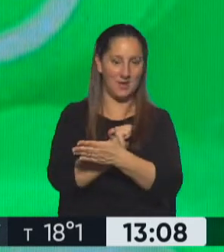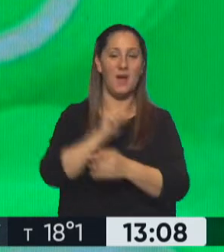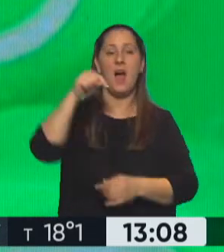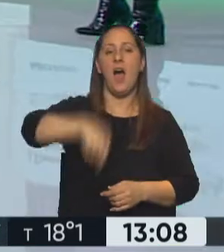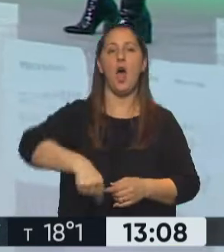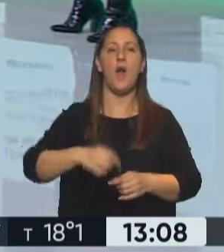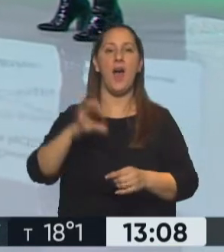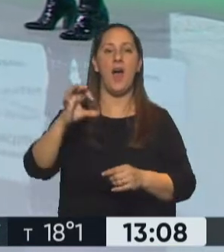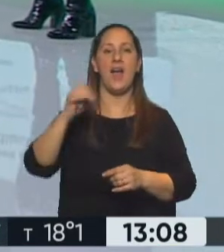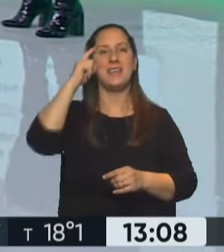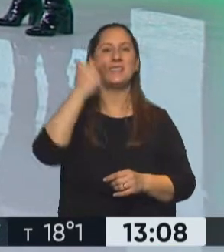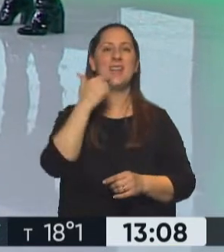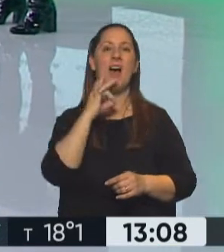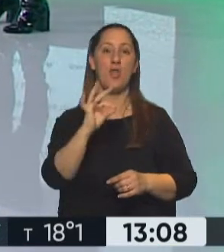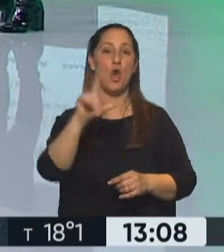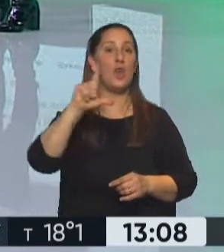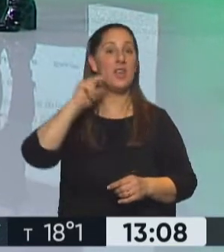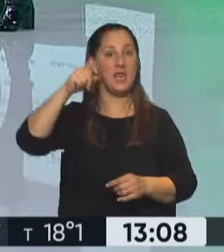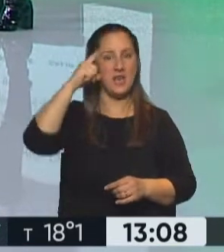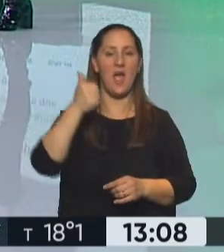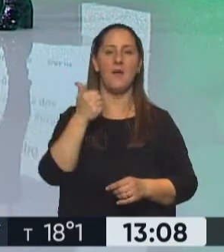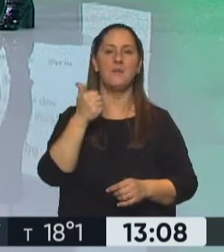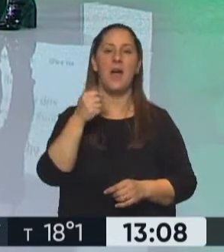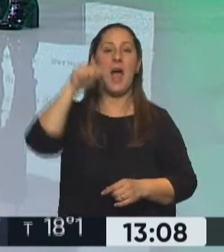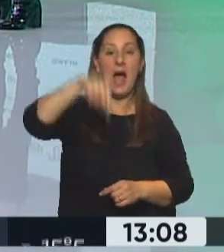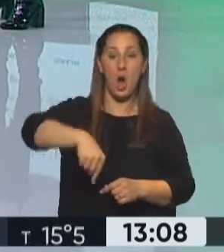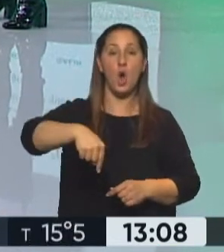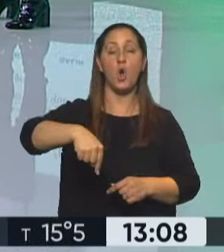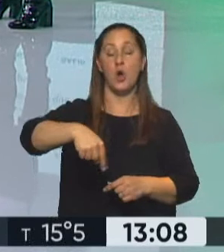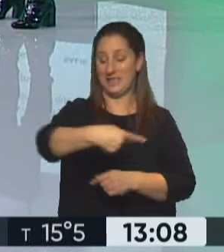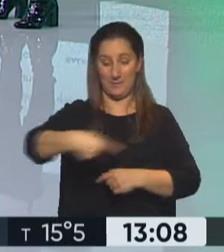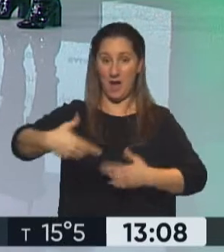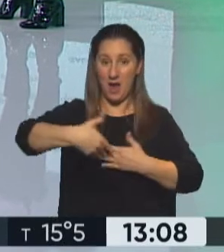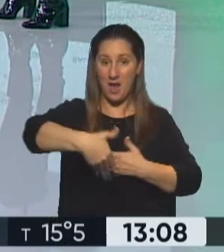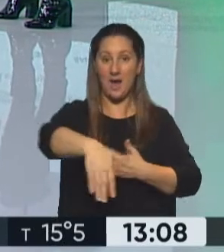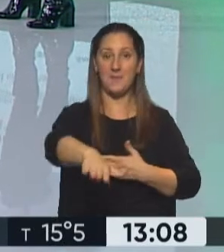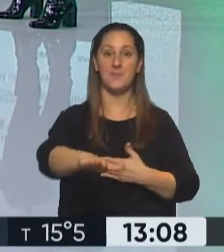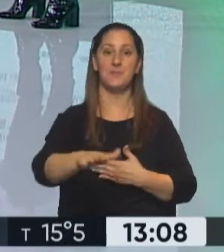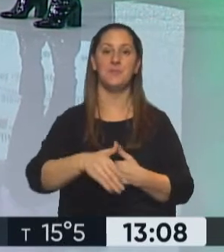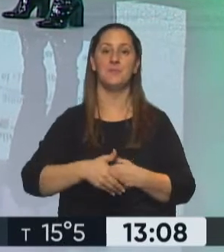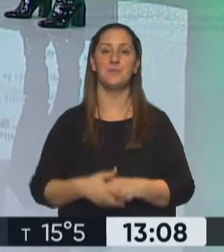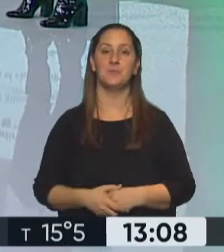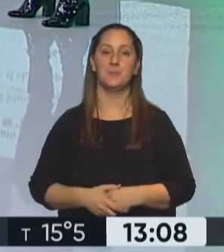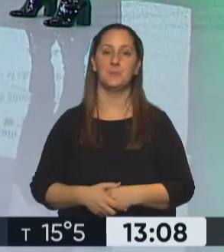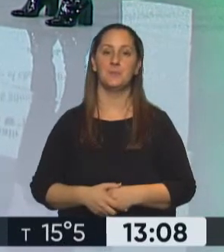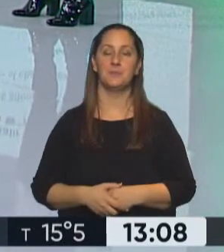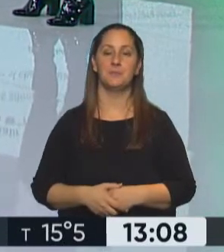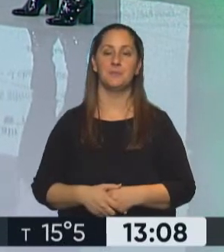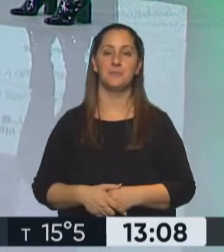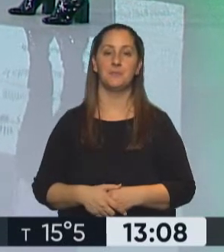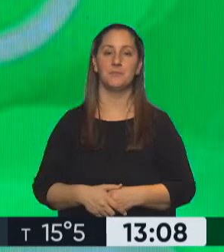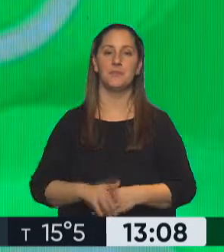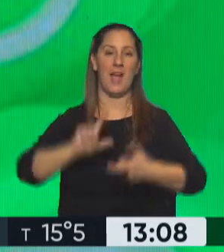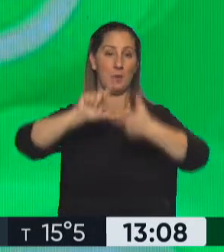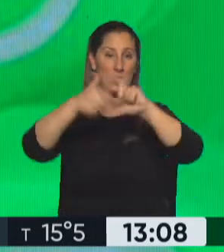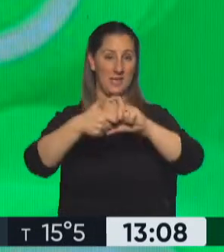estado en línea finalmente, porque lo veníamos spoileando a partir también de estas semanas. Van a aparecer en nuestra nueva